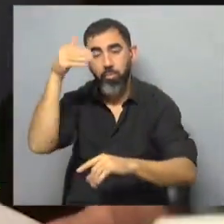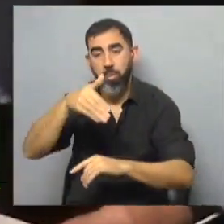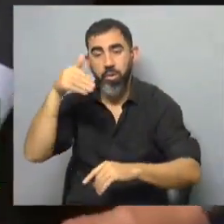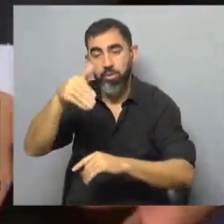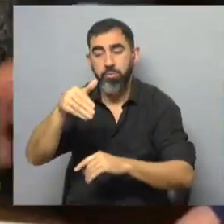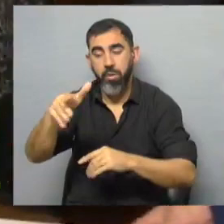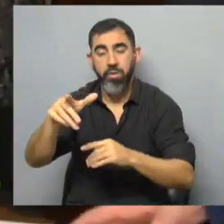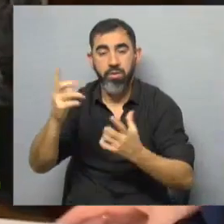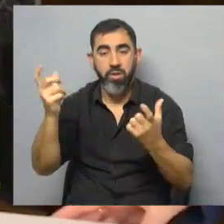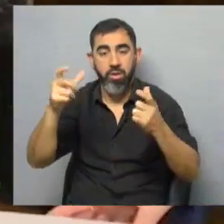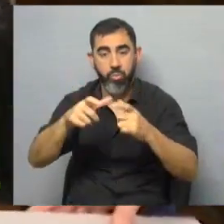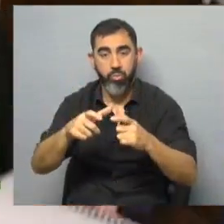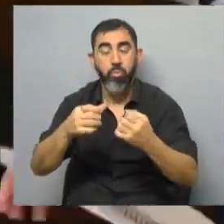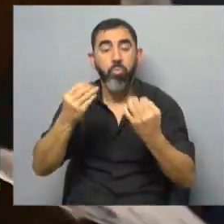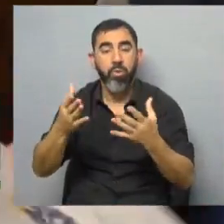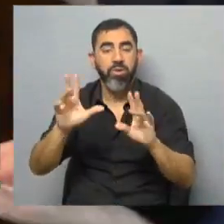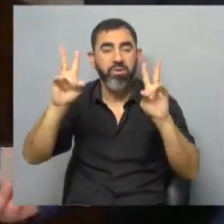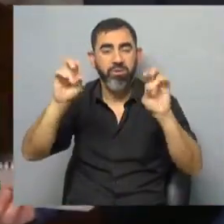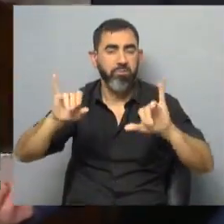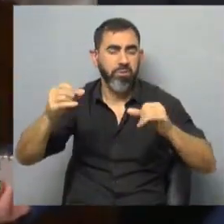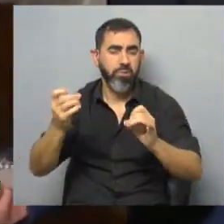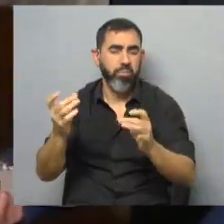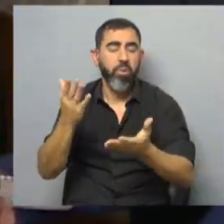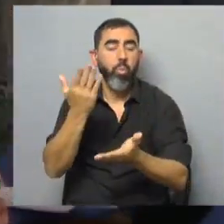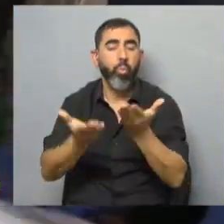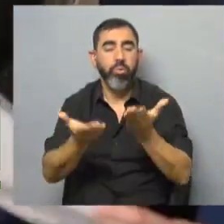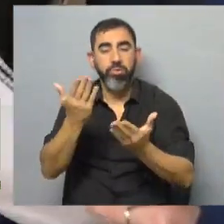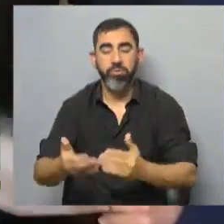de la sesión porque el caso ya está en la justicia.